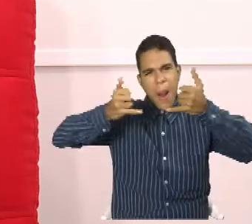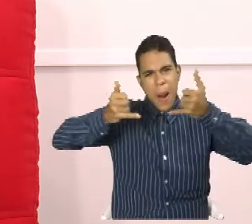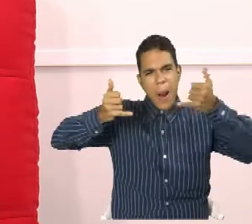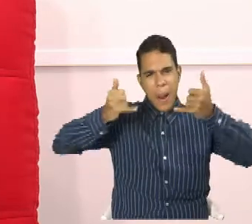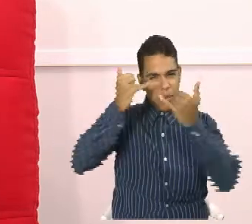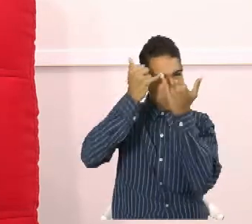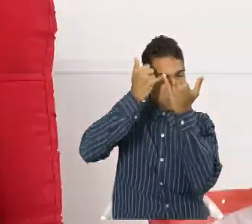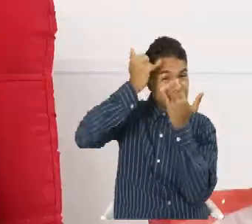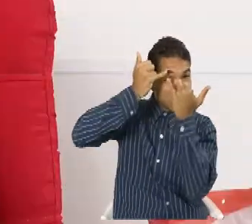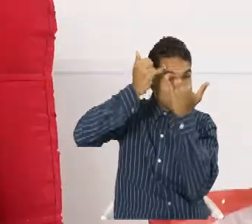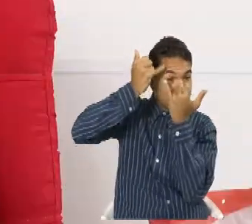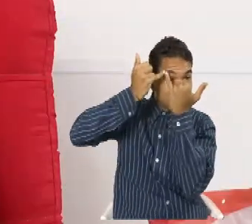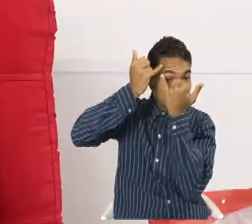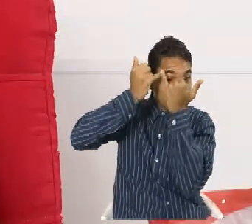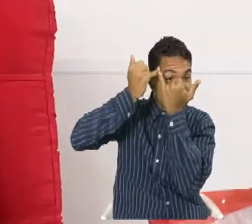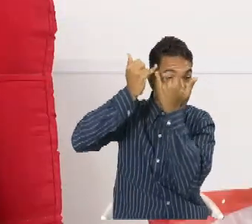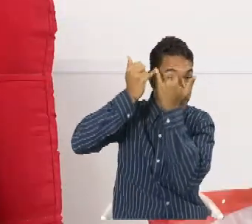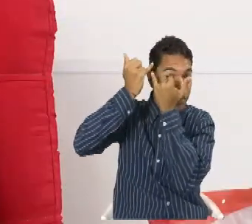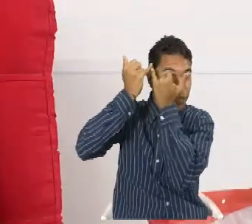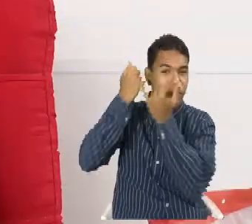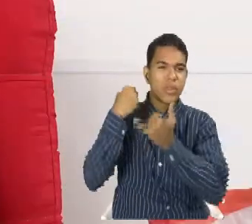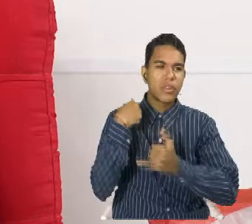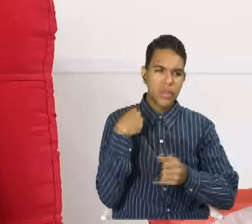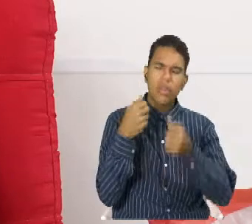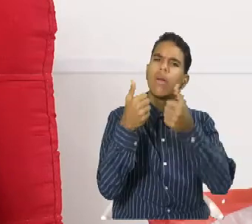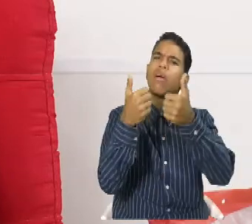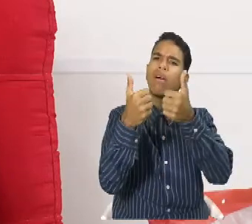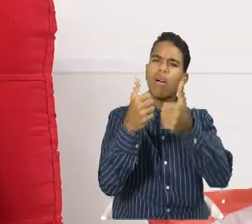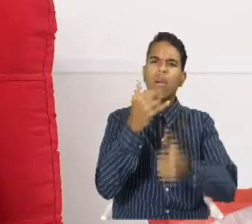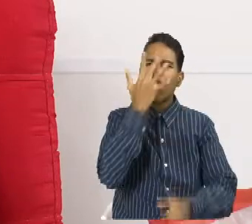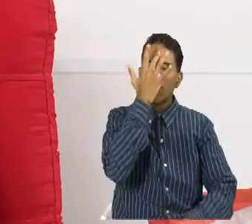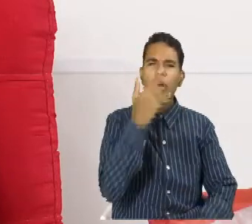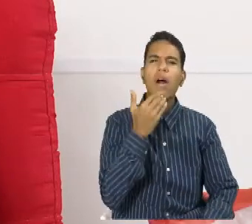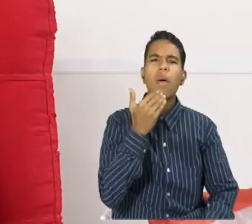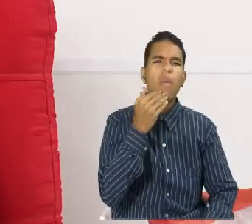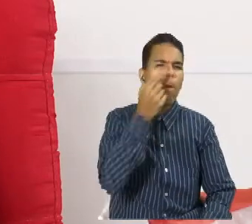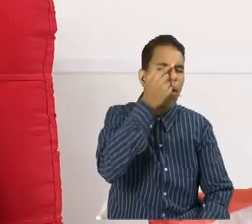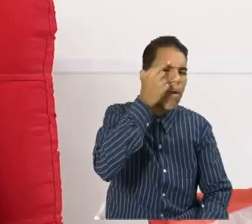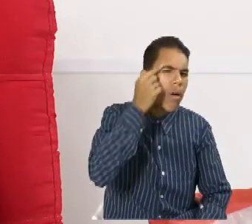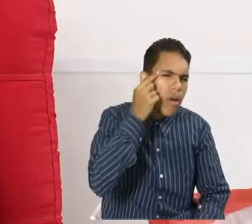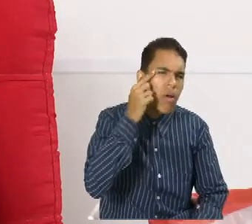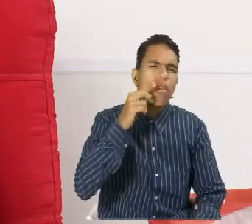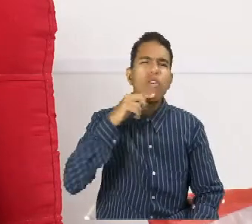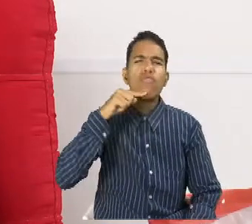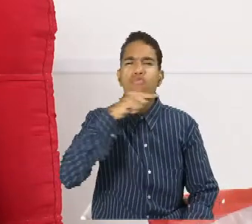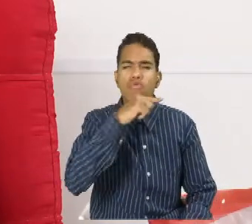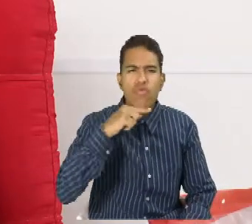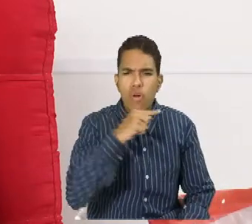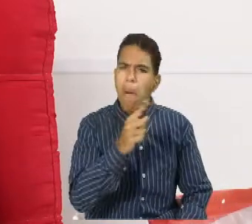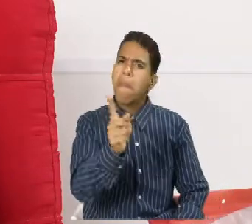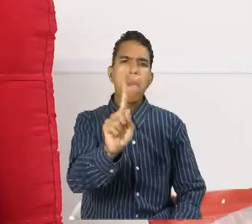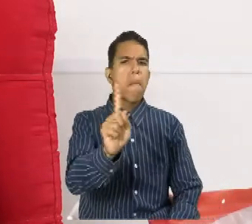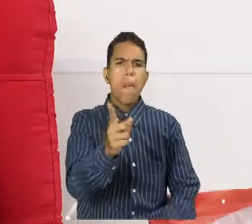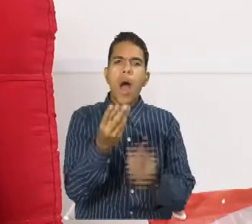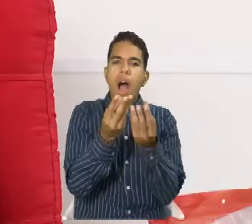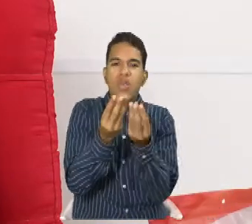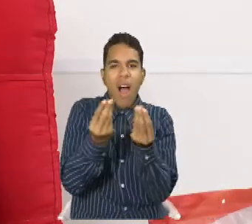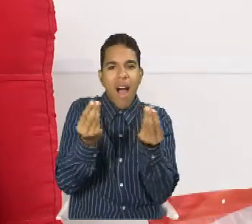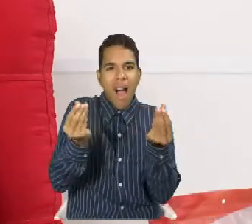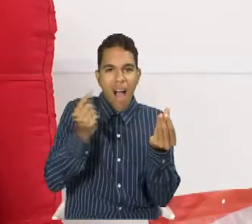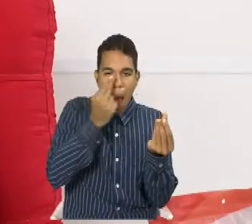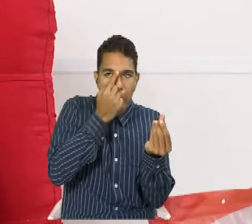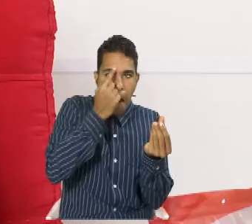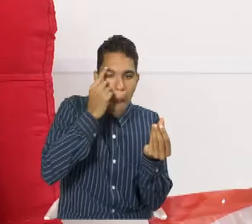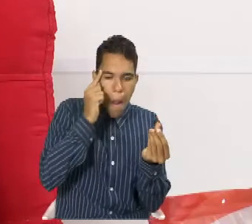eso es excelente porque no deja enrojecimiento, es súper, súper suave con la piel. La persona puede realizarse